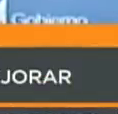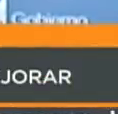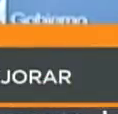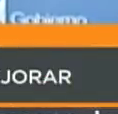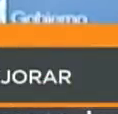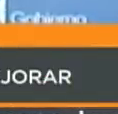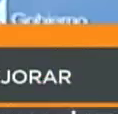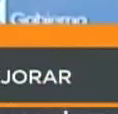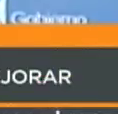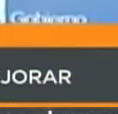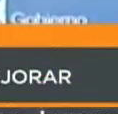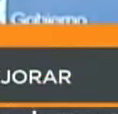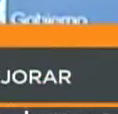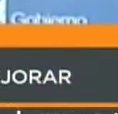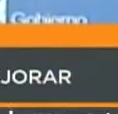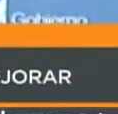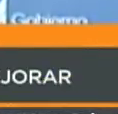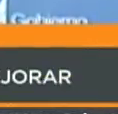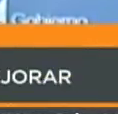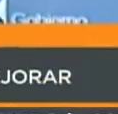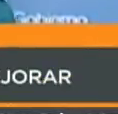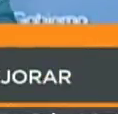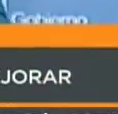los municipios a los que les corresponde el transporte.